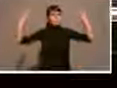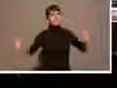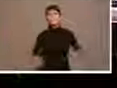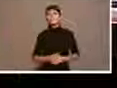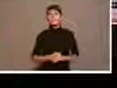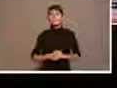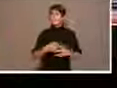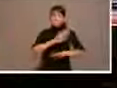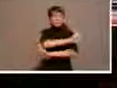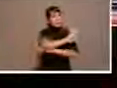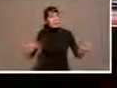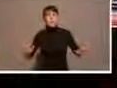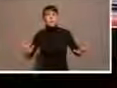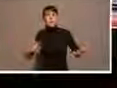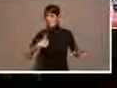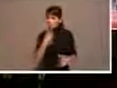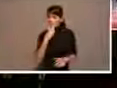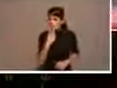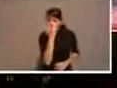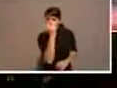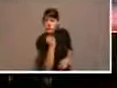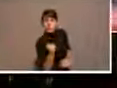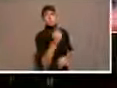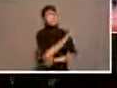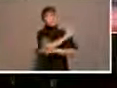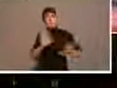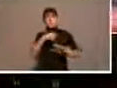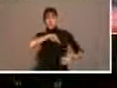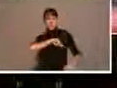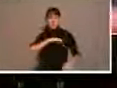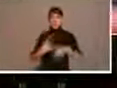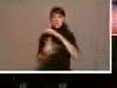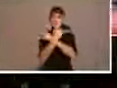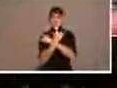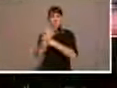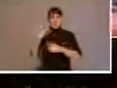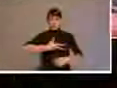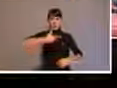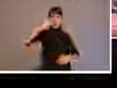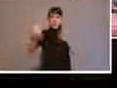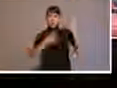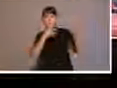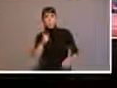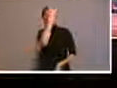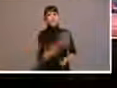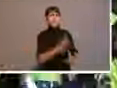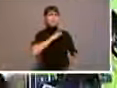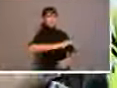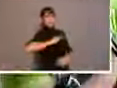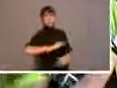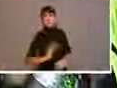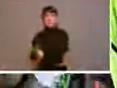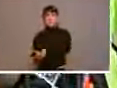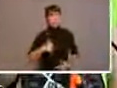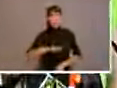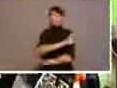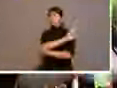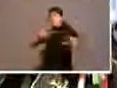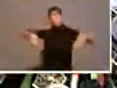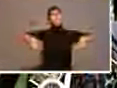sillón. Basta de quedarme callada, de sentirme estafada, engañada, robada por esa calaña.